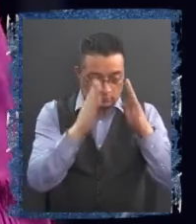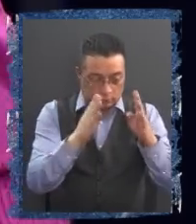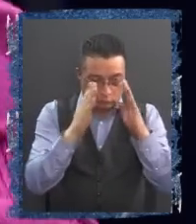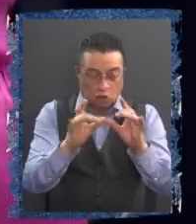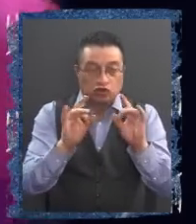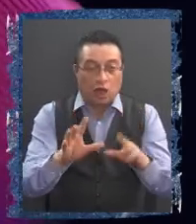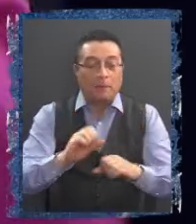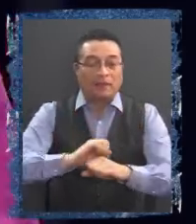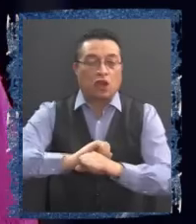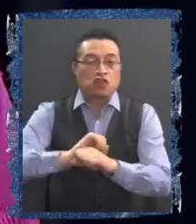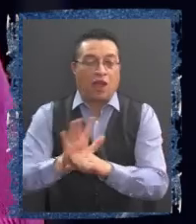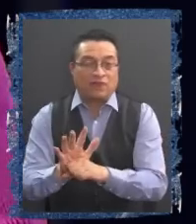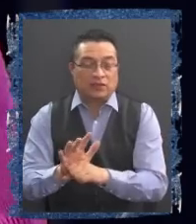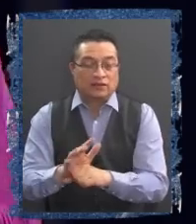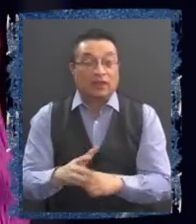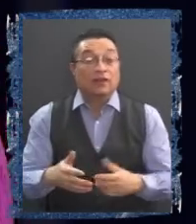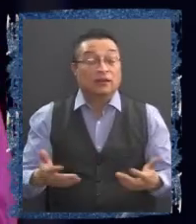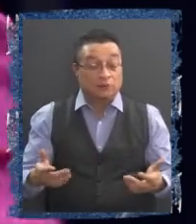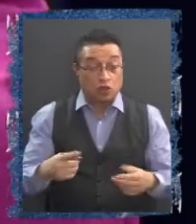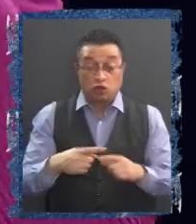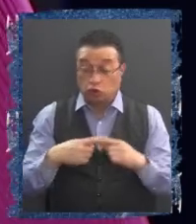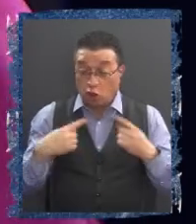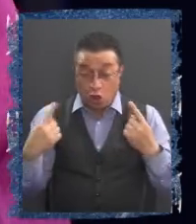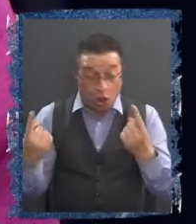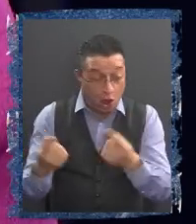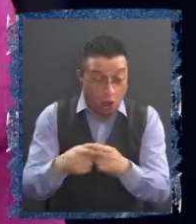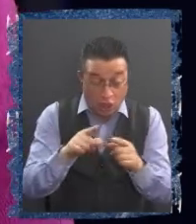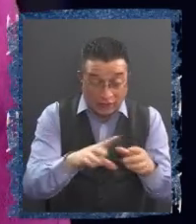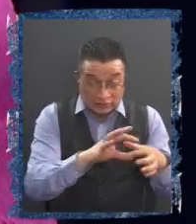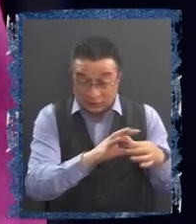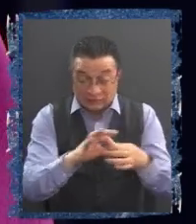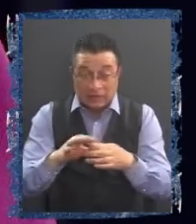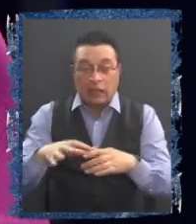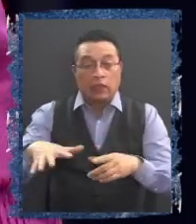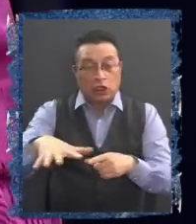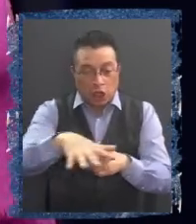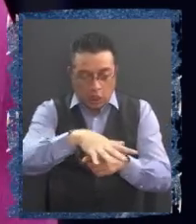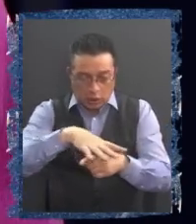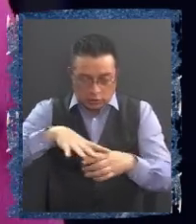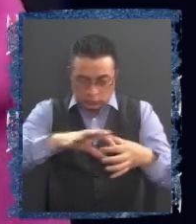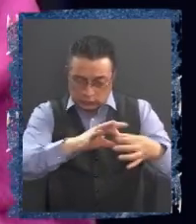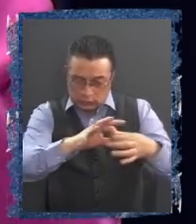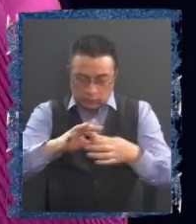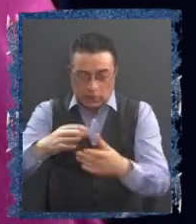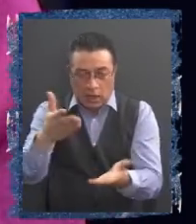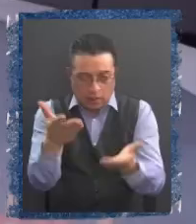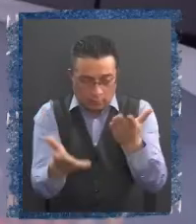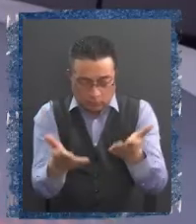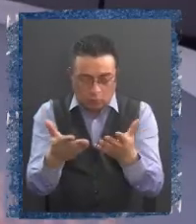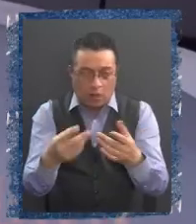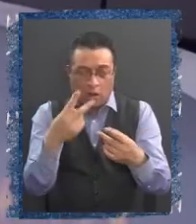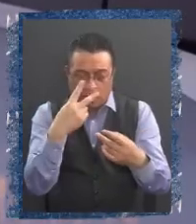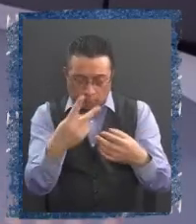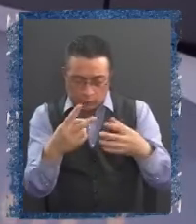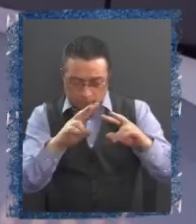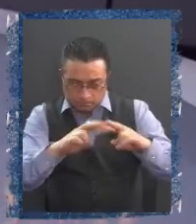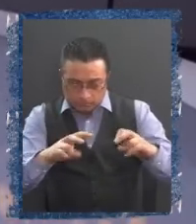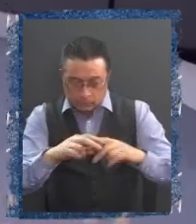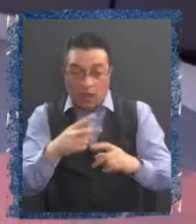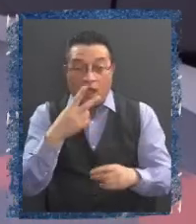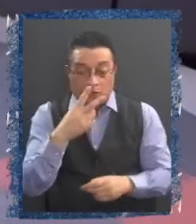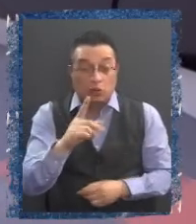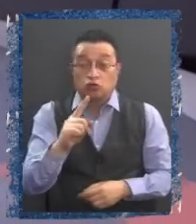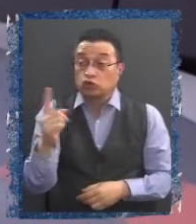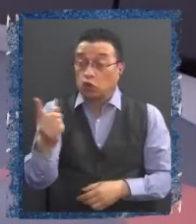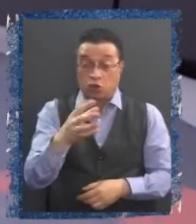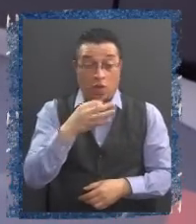supuesto. Ahora, todo eso es un contexto que hay que analizar, que hay que evaluar y que hay que ver. Nadie ha dicho